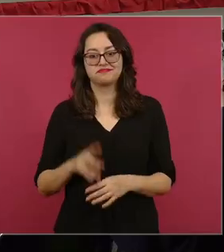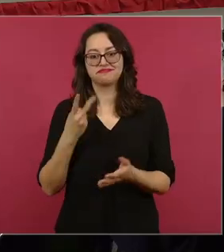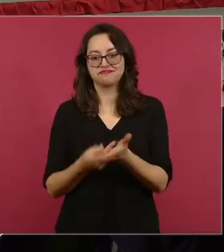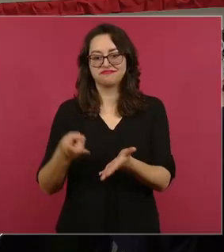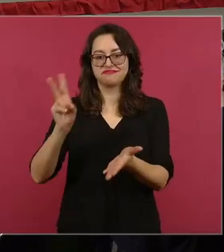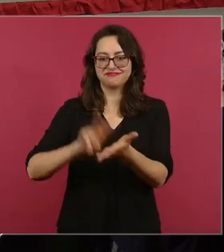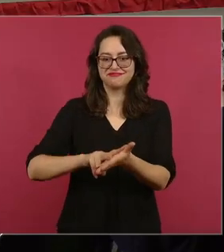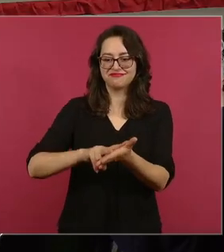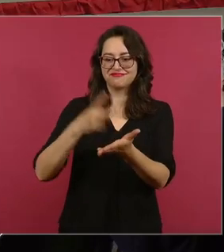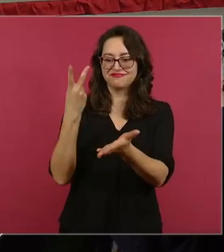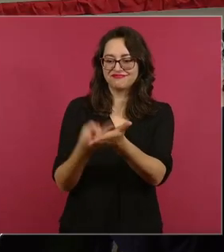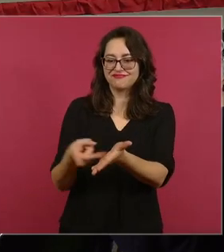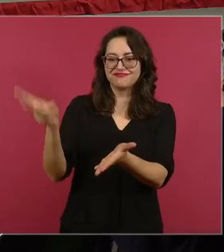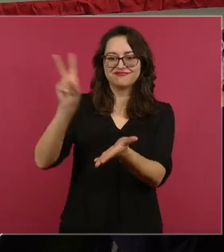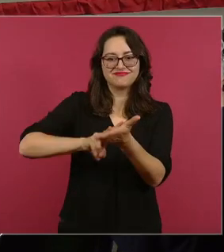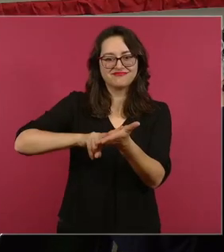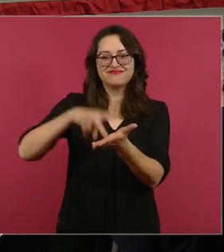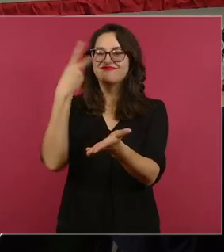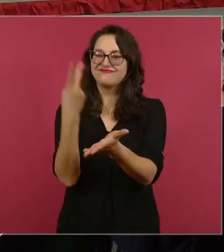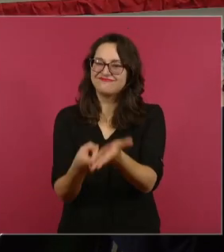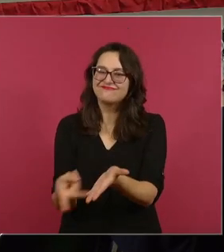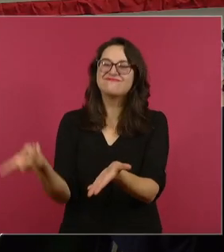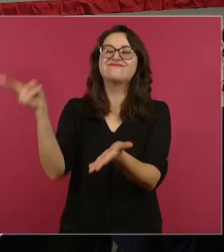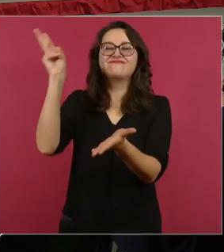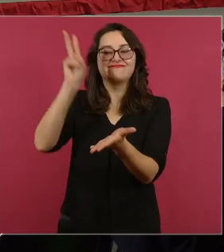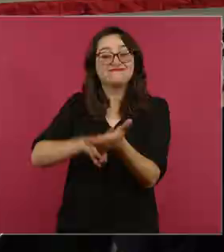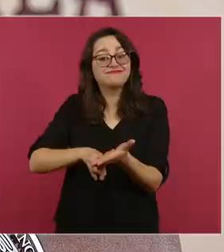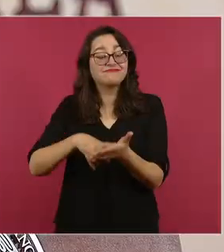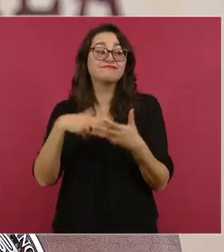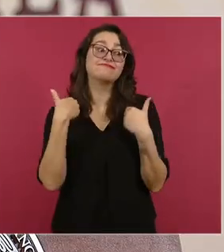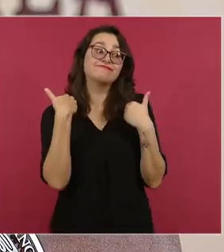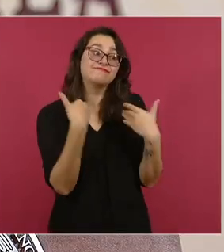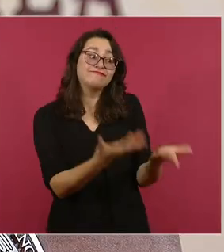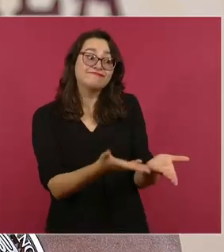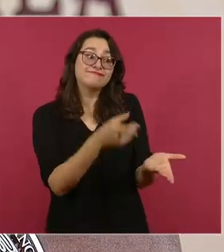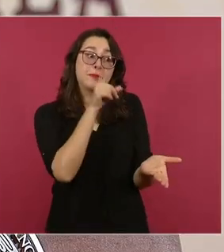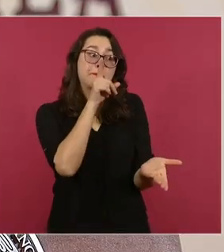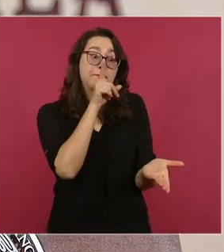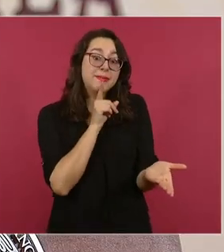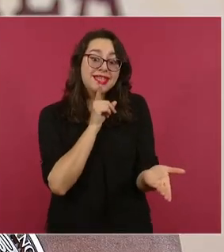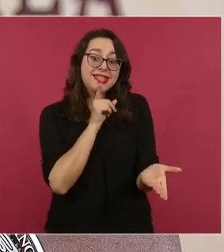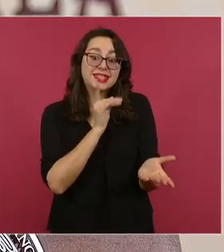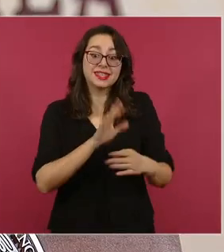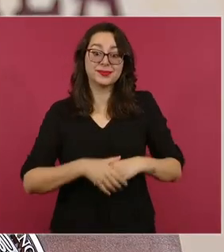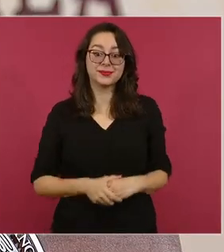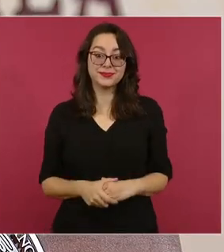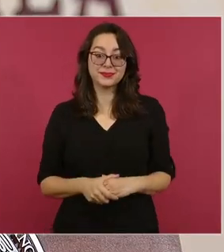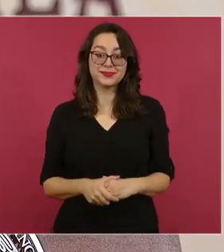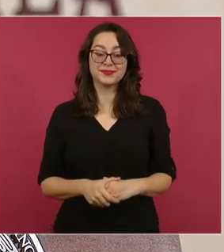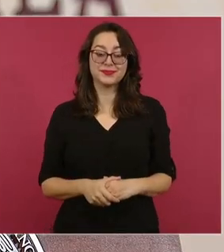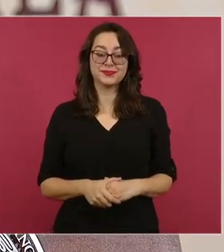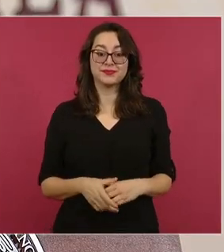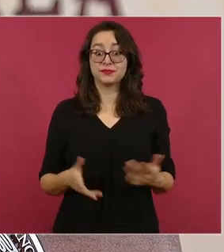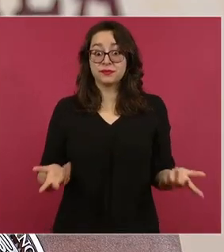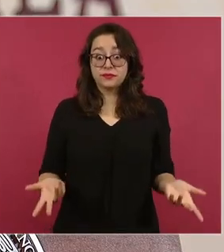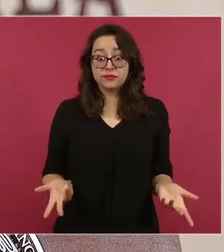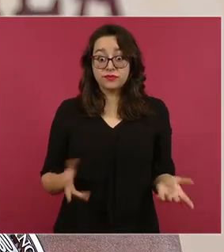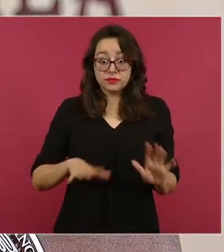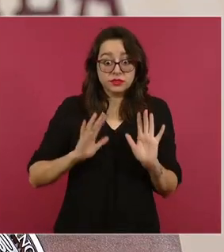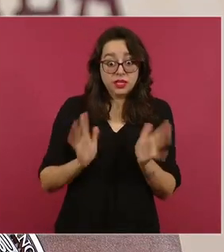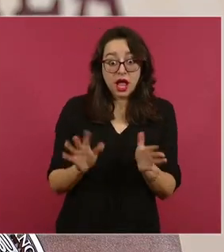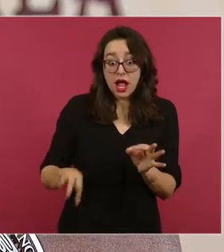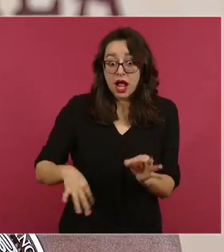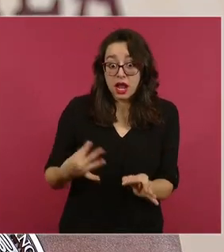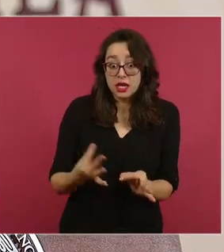3 veces más. El economista miente. Pero si creían que hasta aquí